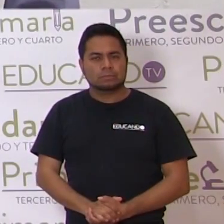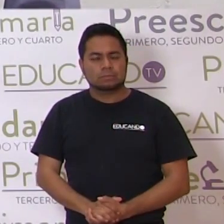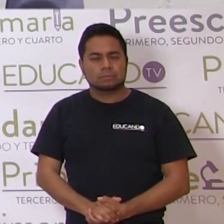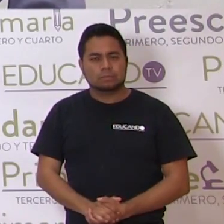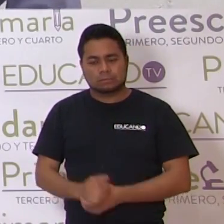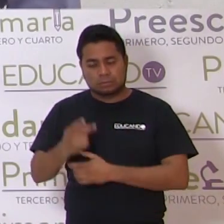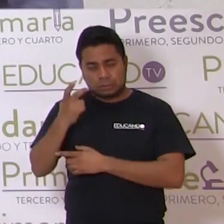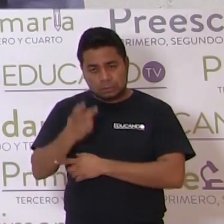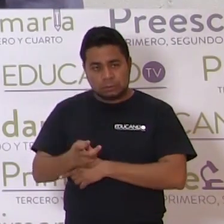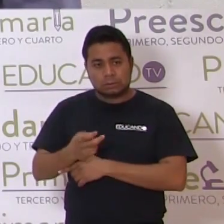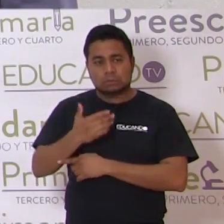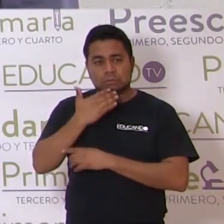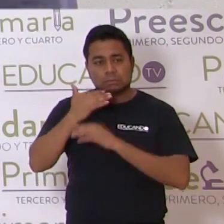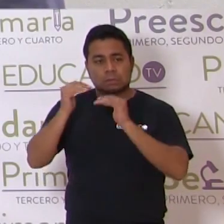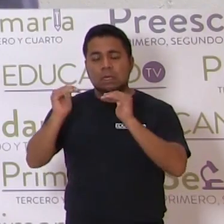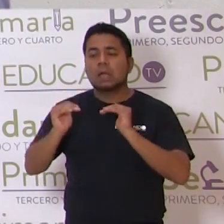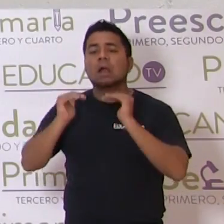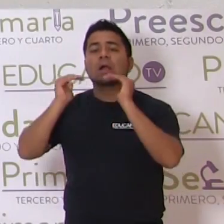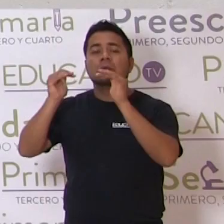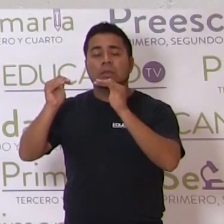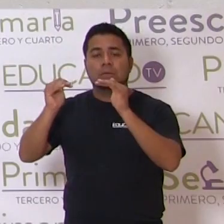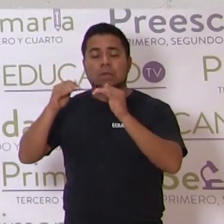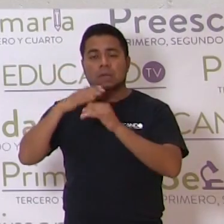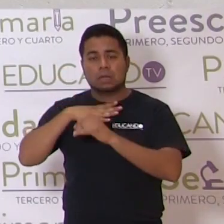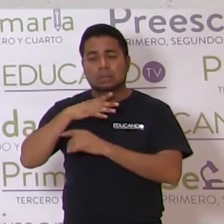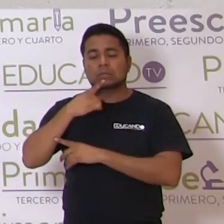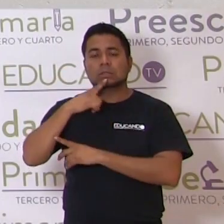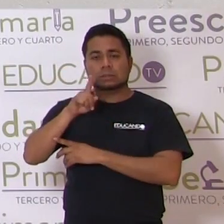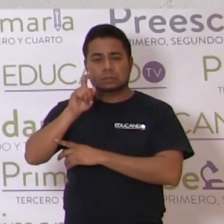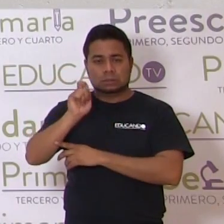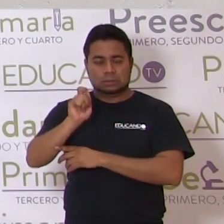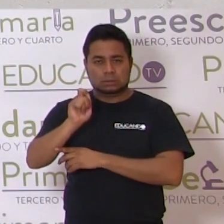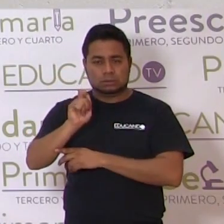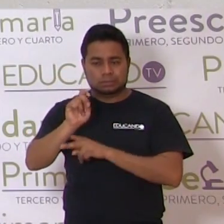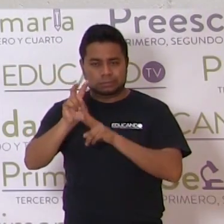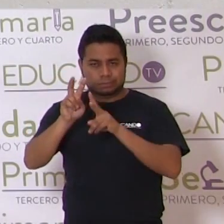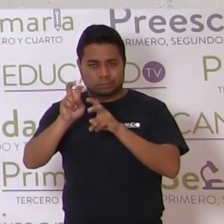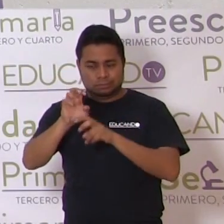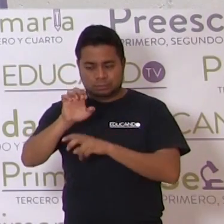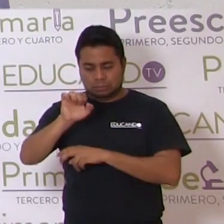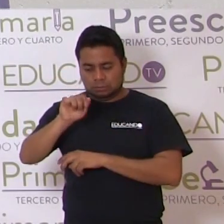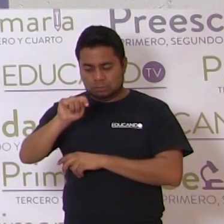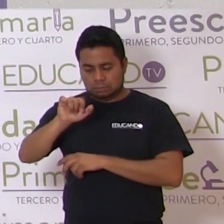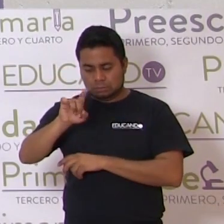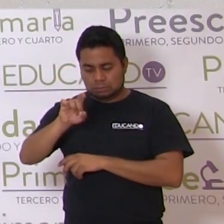Exacto, está aquí arriba, donde dice estados del agua.